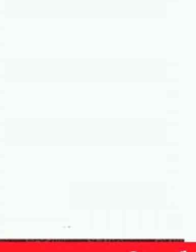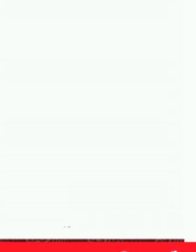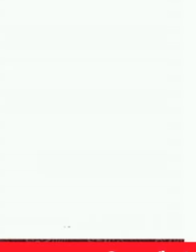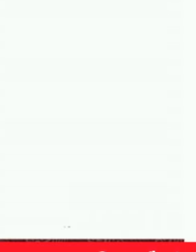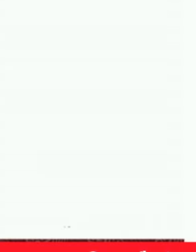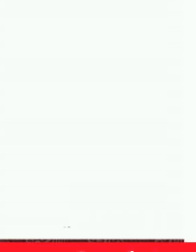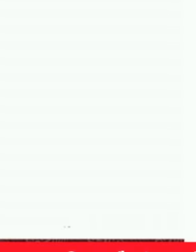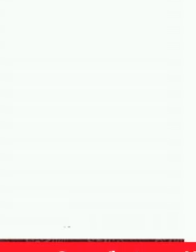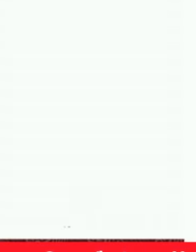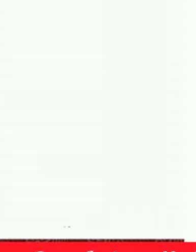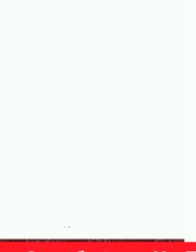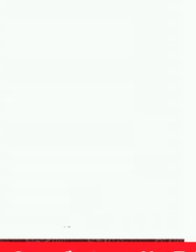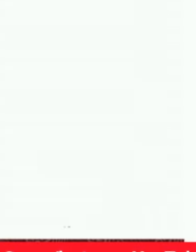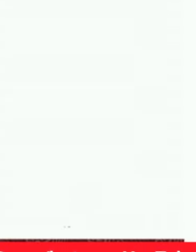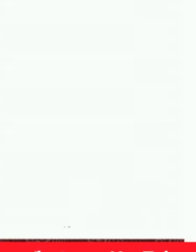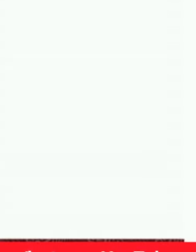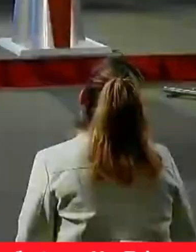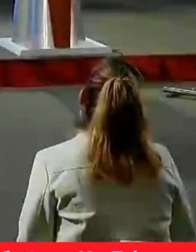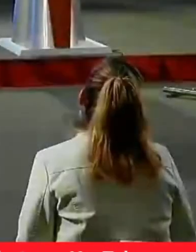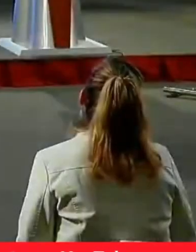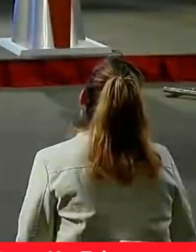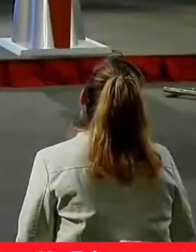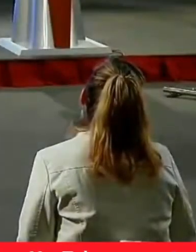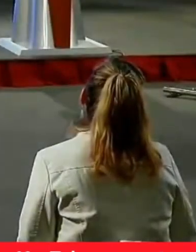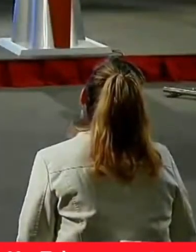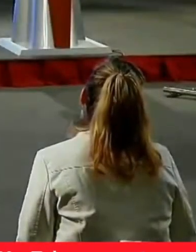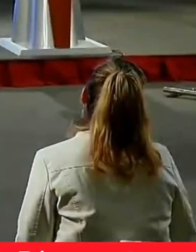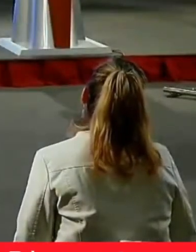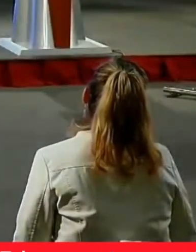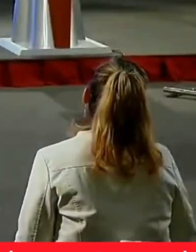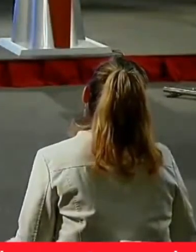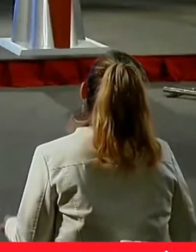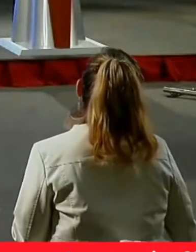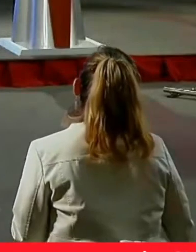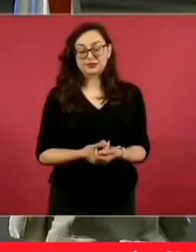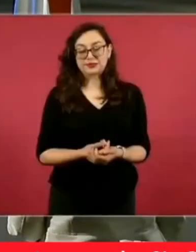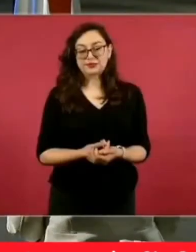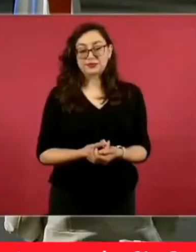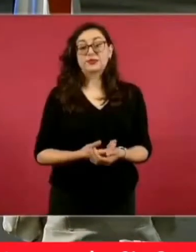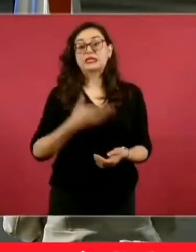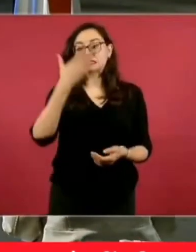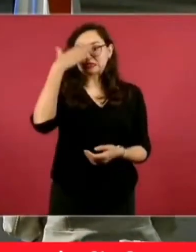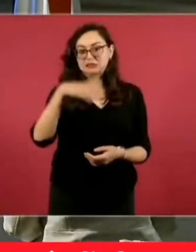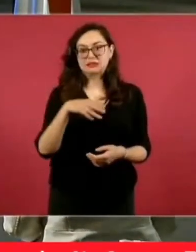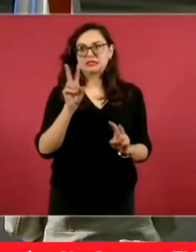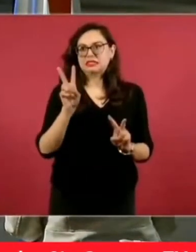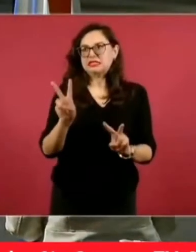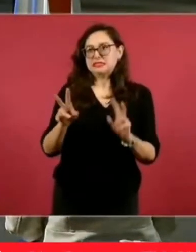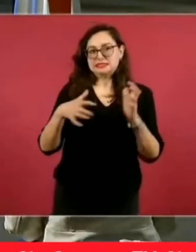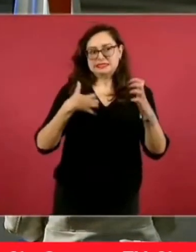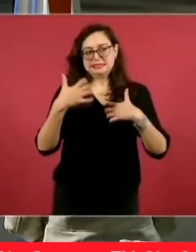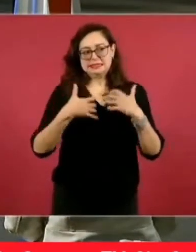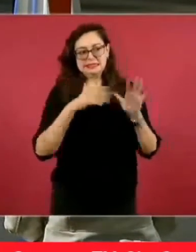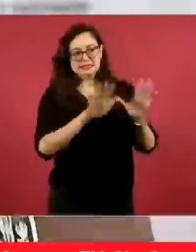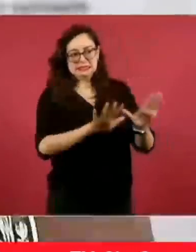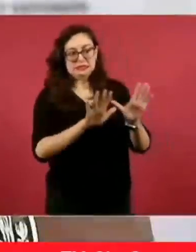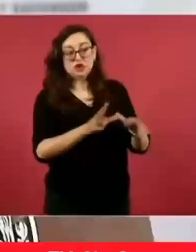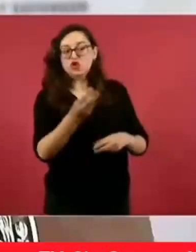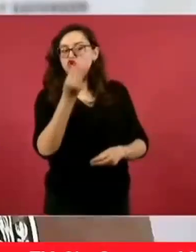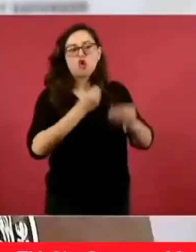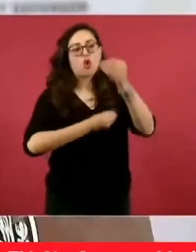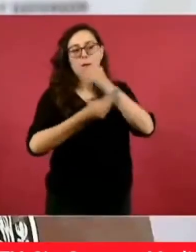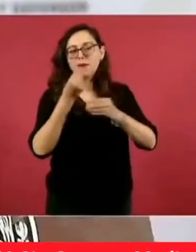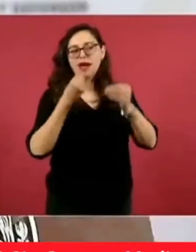aguacate porque sabemos que este tipo de cosas le molesta mucho a la oposición. Pero ya para terminar esta sección vamos a presentar